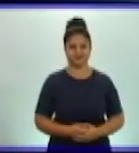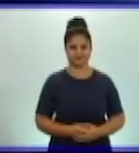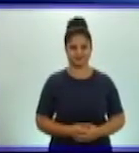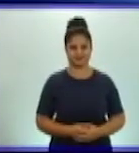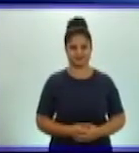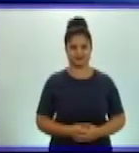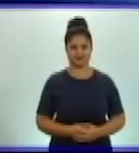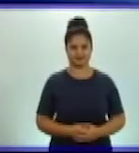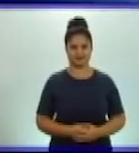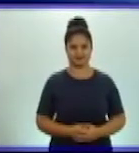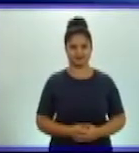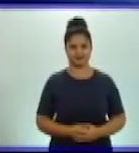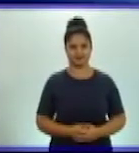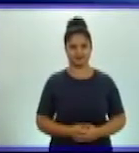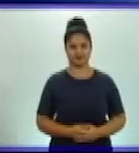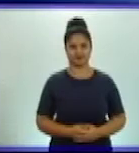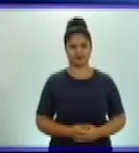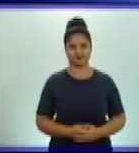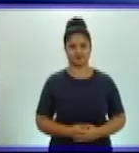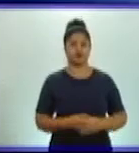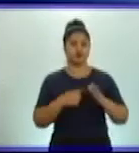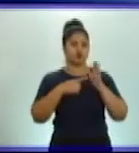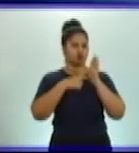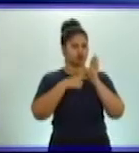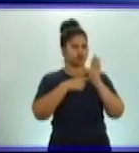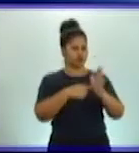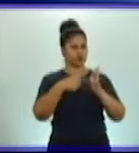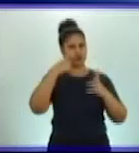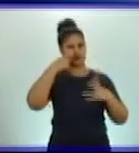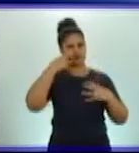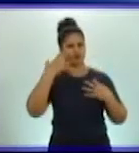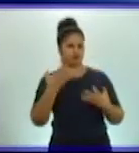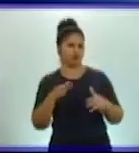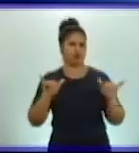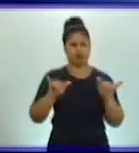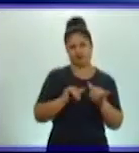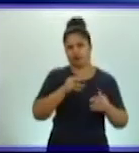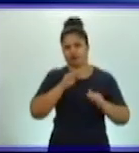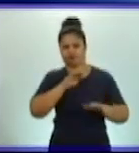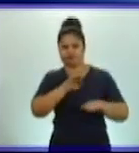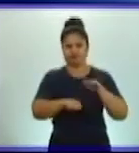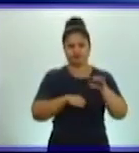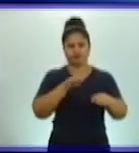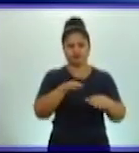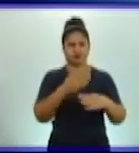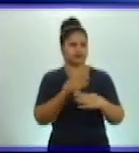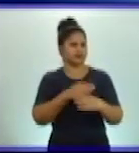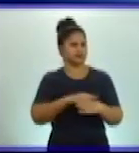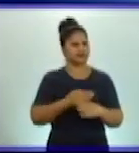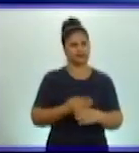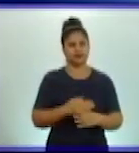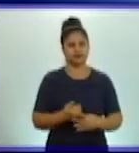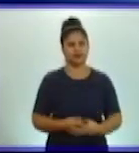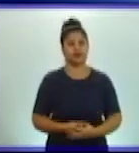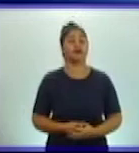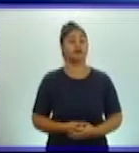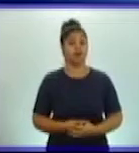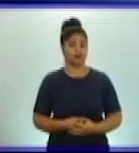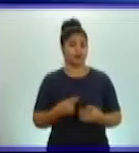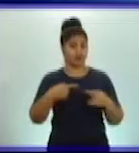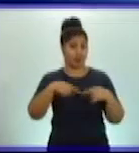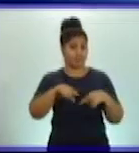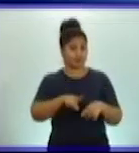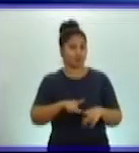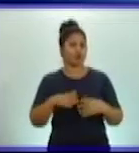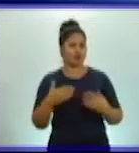Cuando hablamos de consejos indispensables para la comprensión, es importante pensar que hay que partir de una